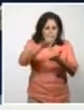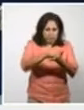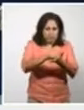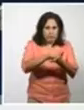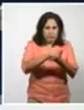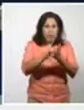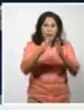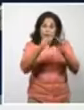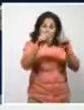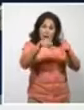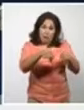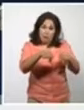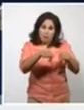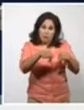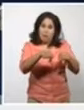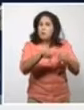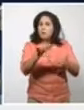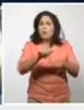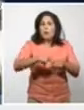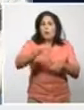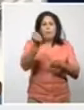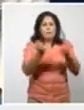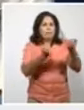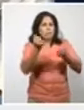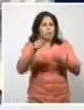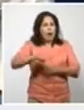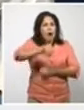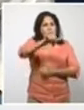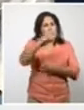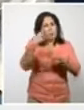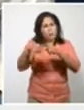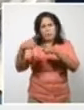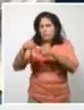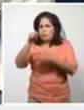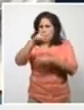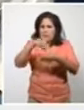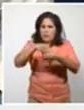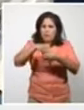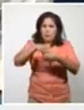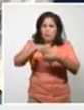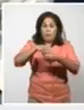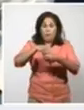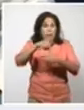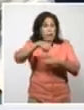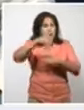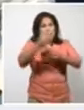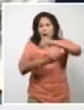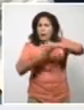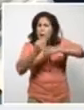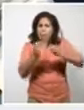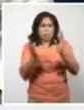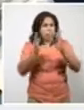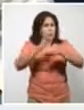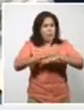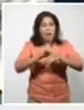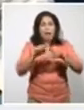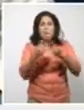residentes tripulantes de vuelos aéreos. Y esto hace que no cambie mucho la